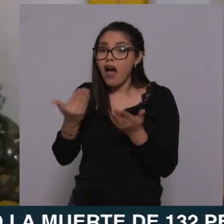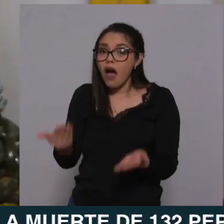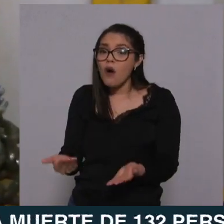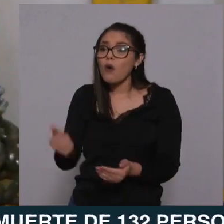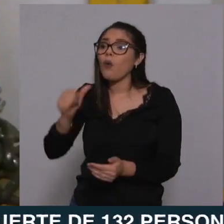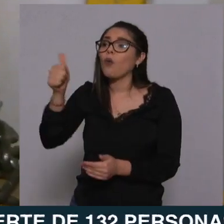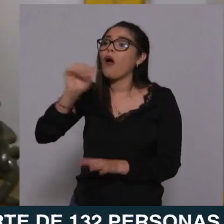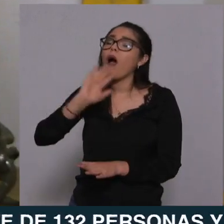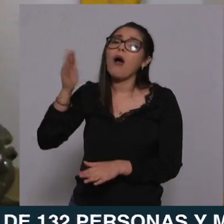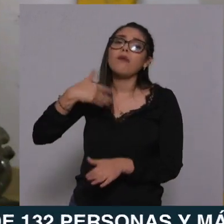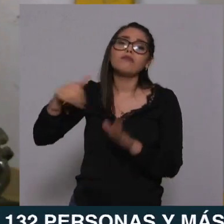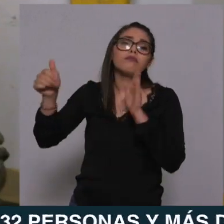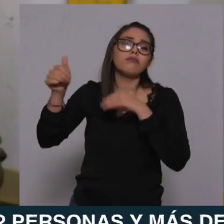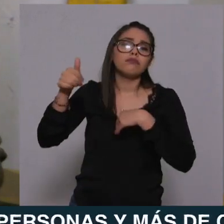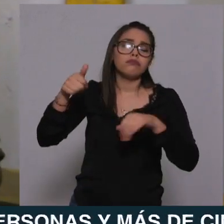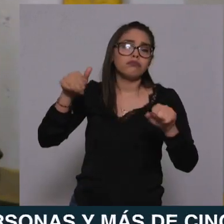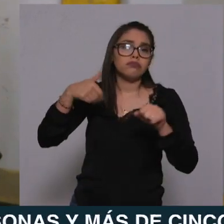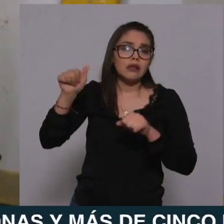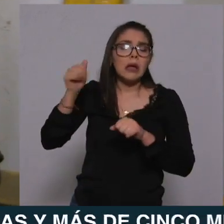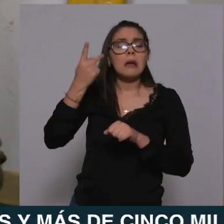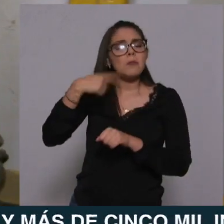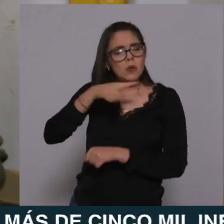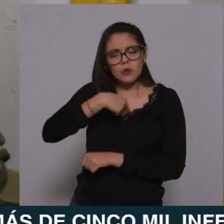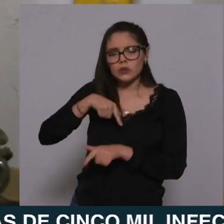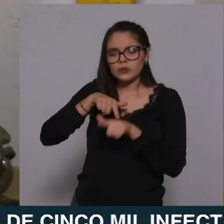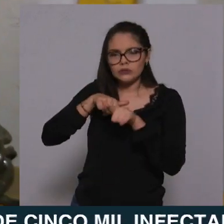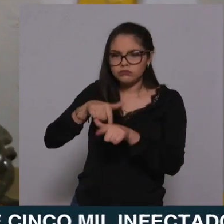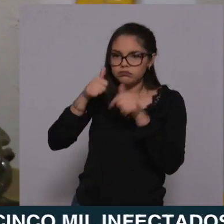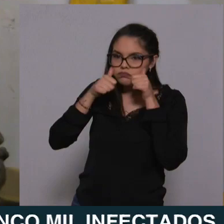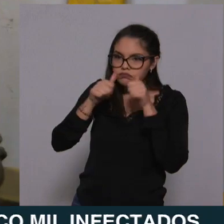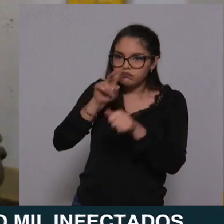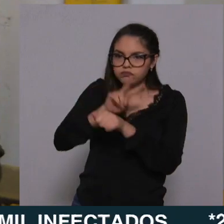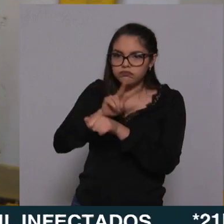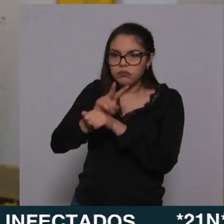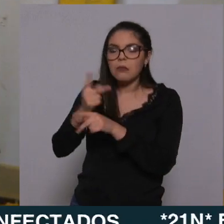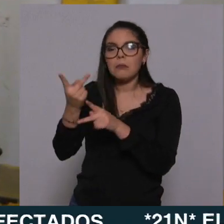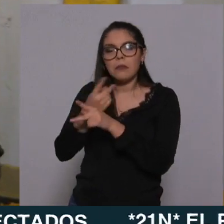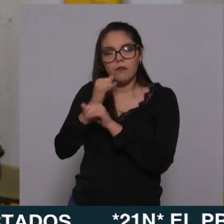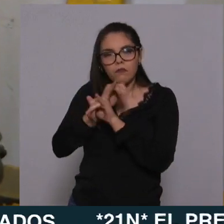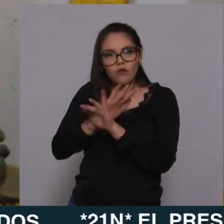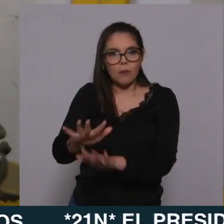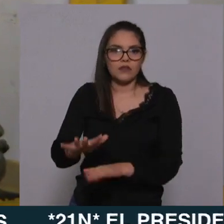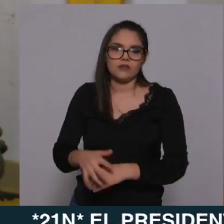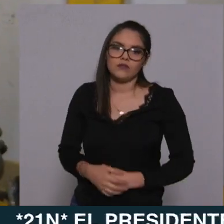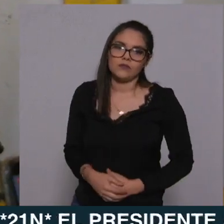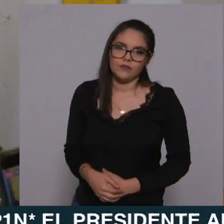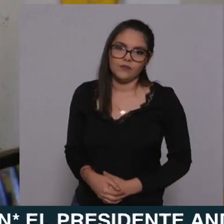encuentran, pero pues nosotros continuaremos aquí muy al pendiente para darles la información.